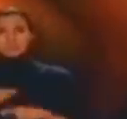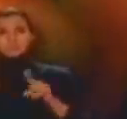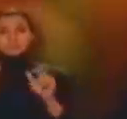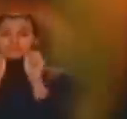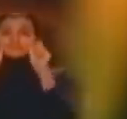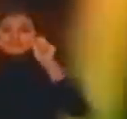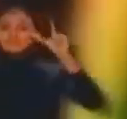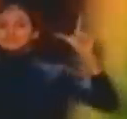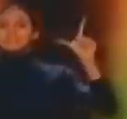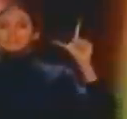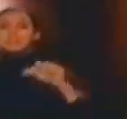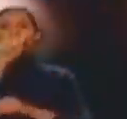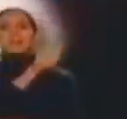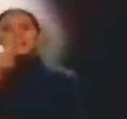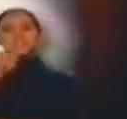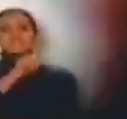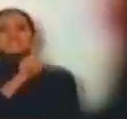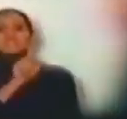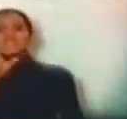pero por cada semana